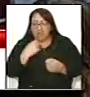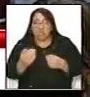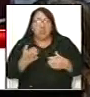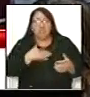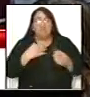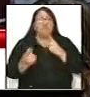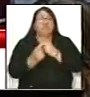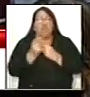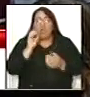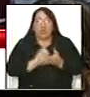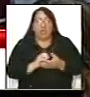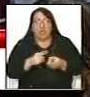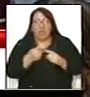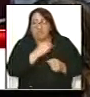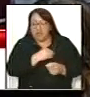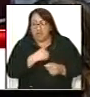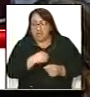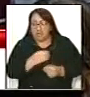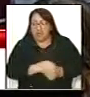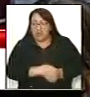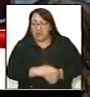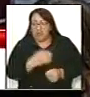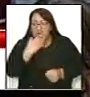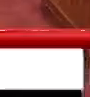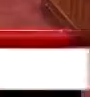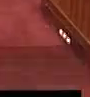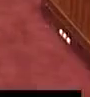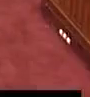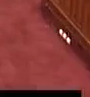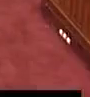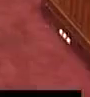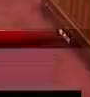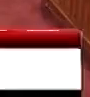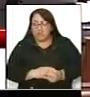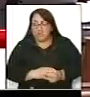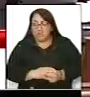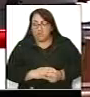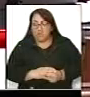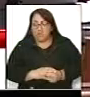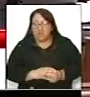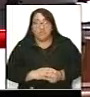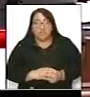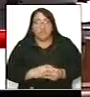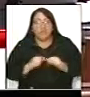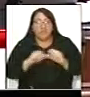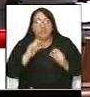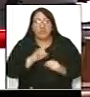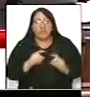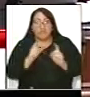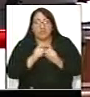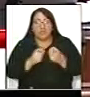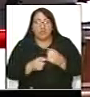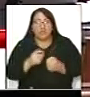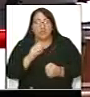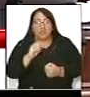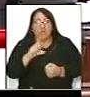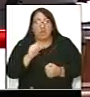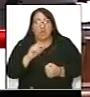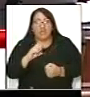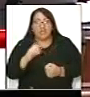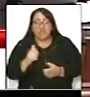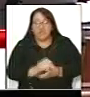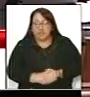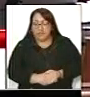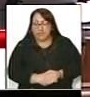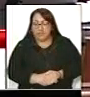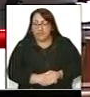empechando nuevamente desde el Ejecutivo, señora presidenta. Gracias. Muchas gracias, señora congresista. Continúa en el uso de la palabra el congresista Olaechea.